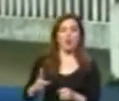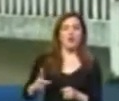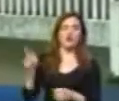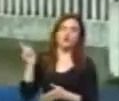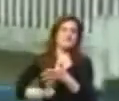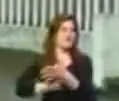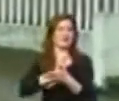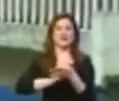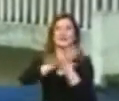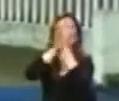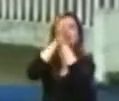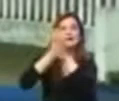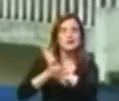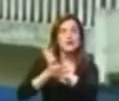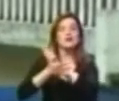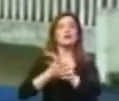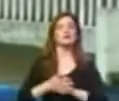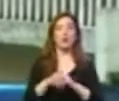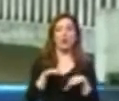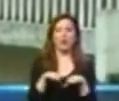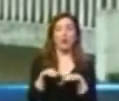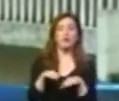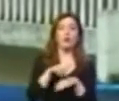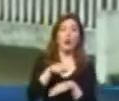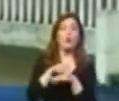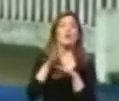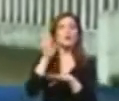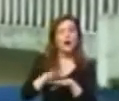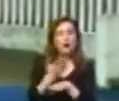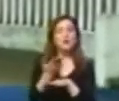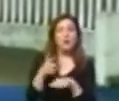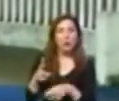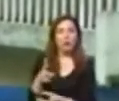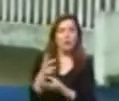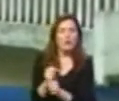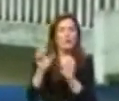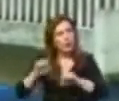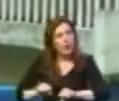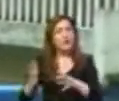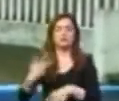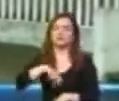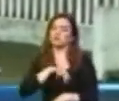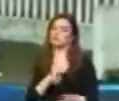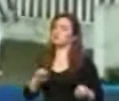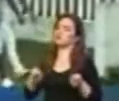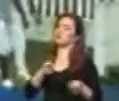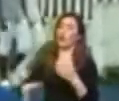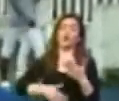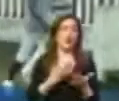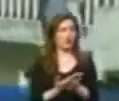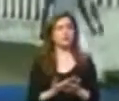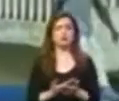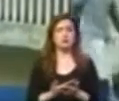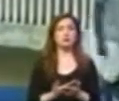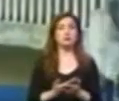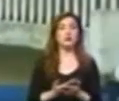en el cuartel San Lorenzo. Tenemos las unidades de élites que se encuentran en este cantón. Prácticamente con ellos se están realizando todos los controles